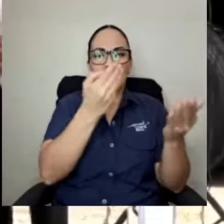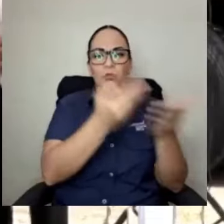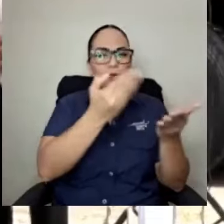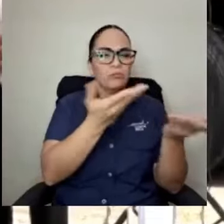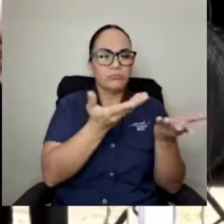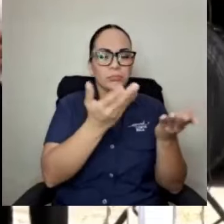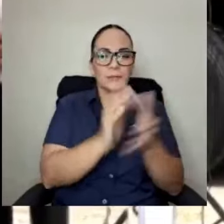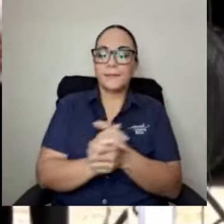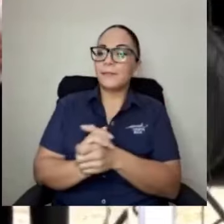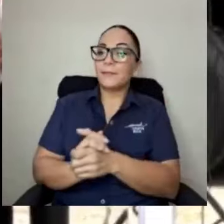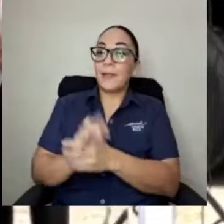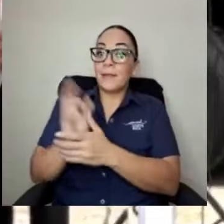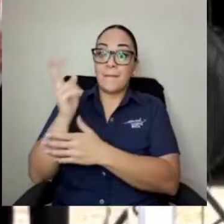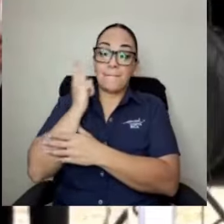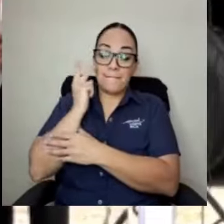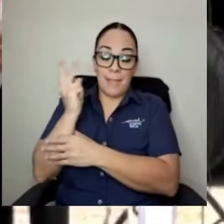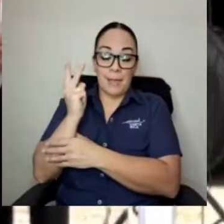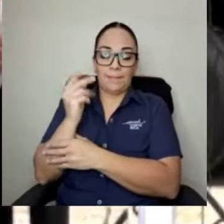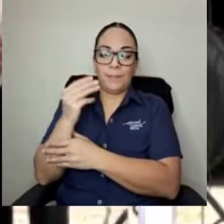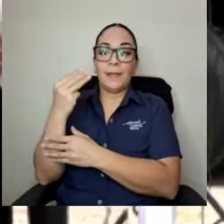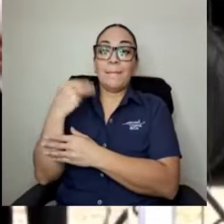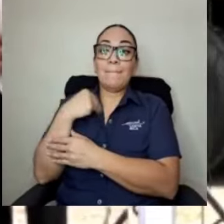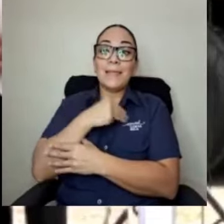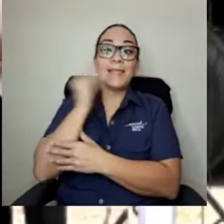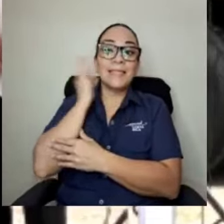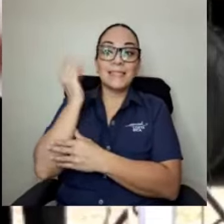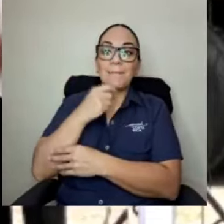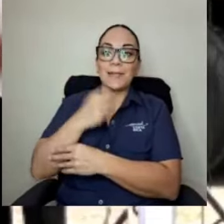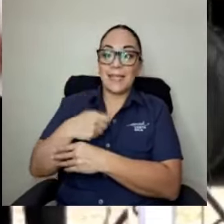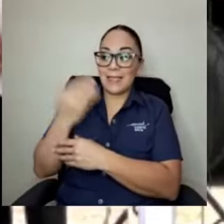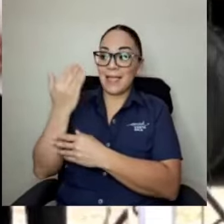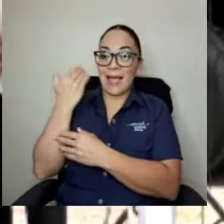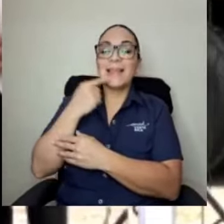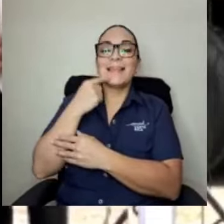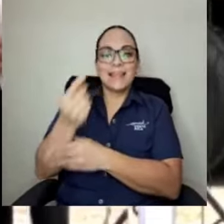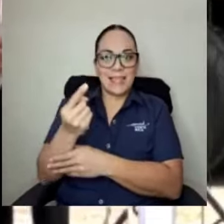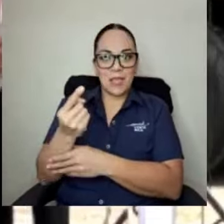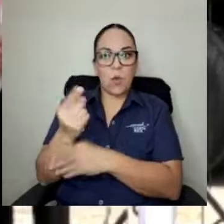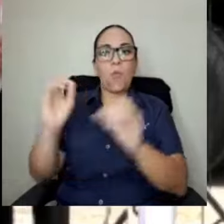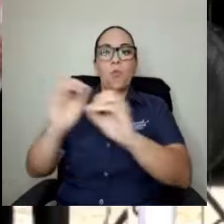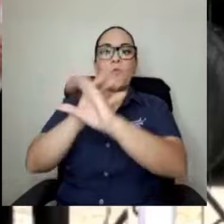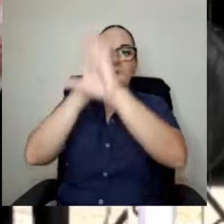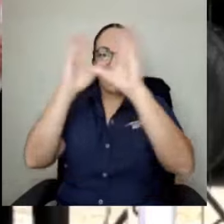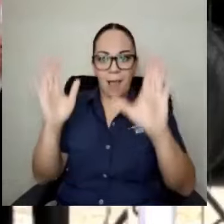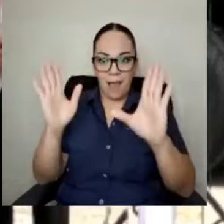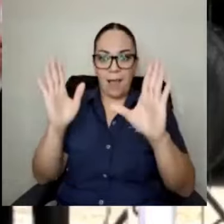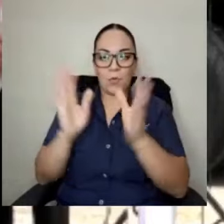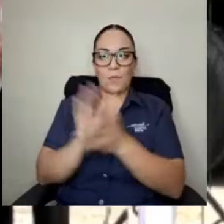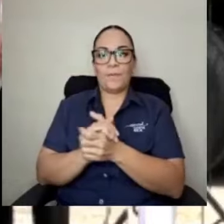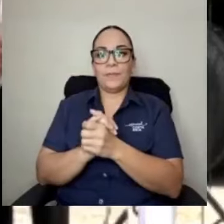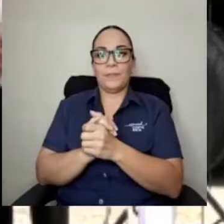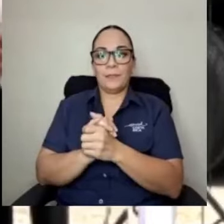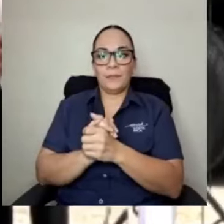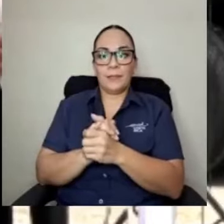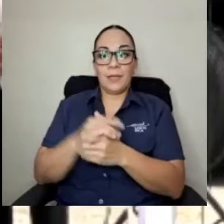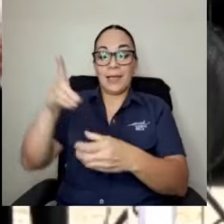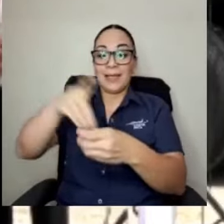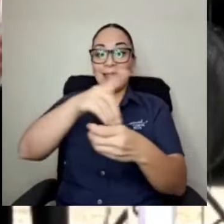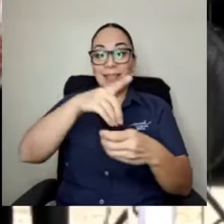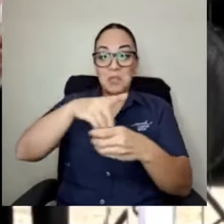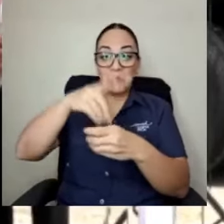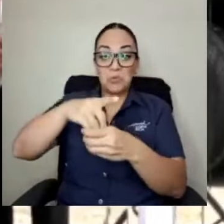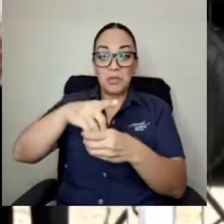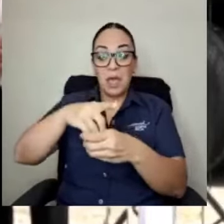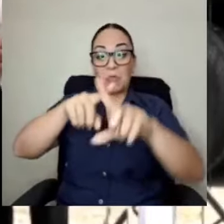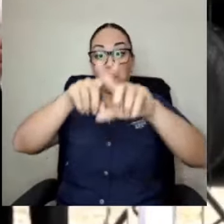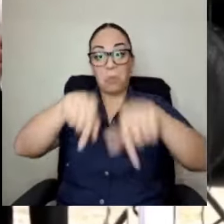Vea, la ministra de la Presidencia lo dijo de la manera elocuente y clara. Ese voto de censura es